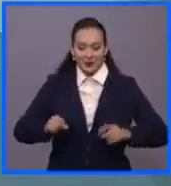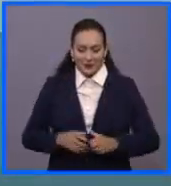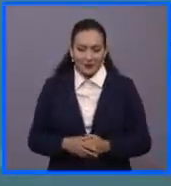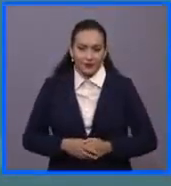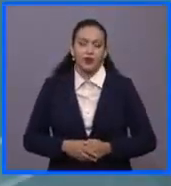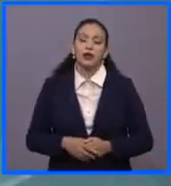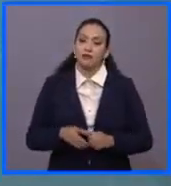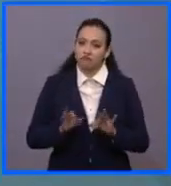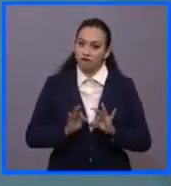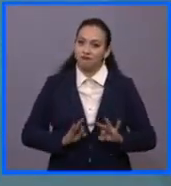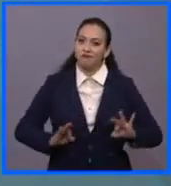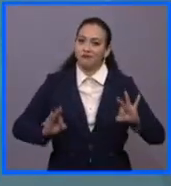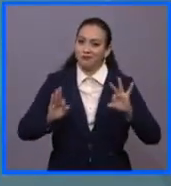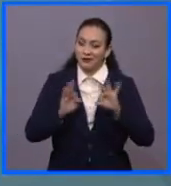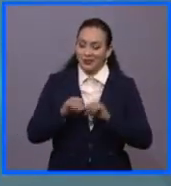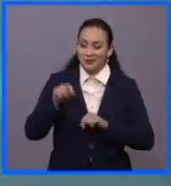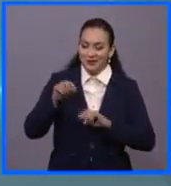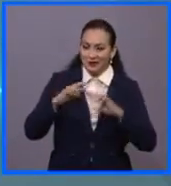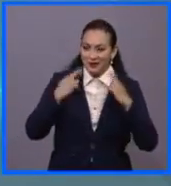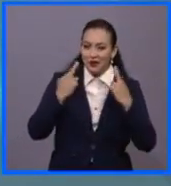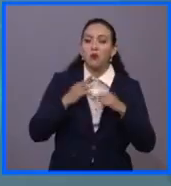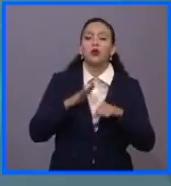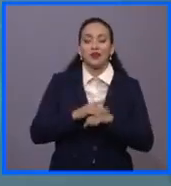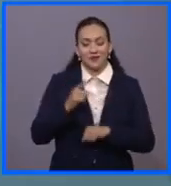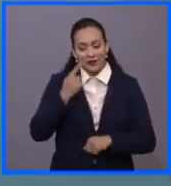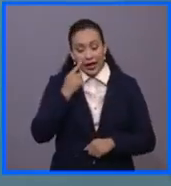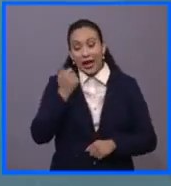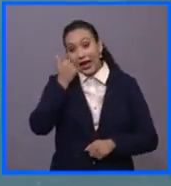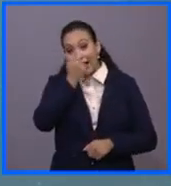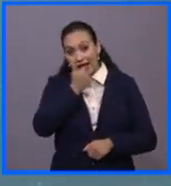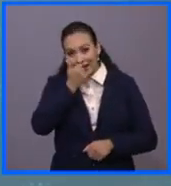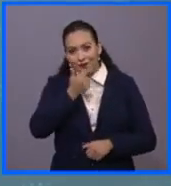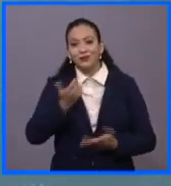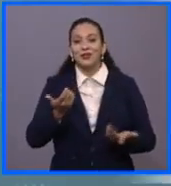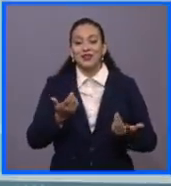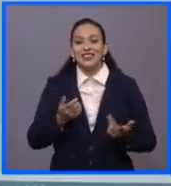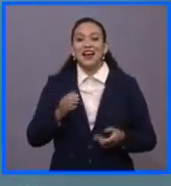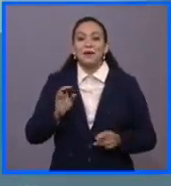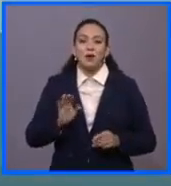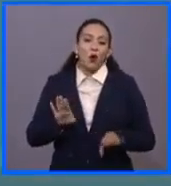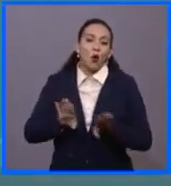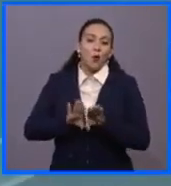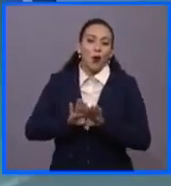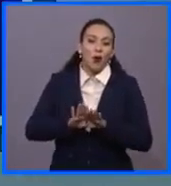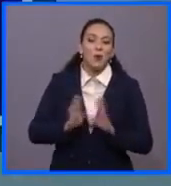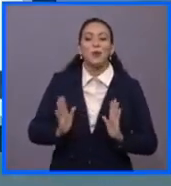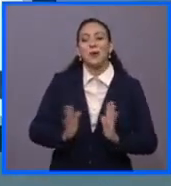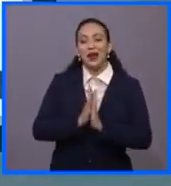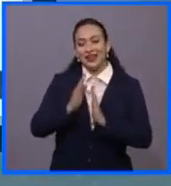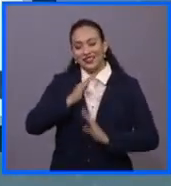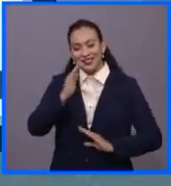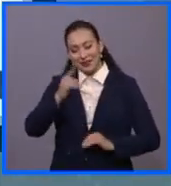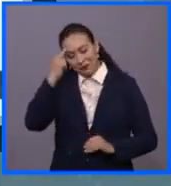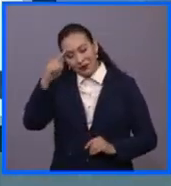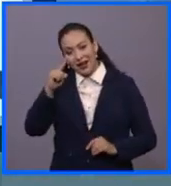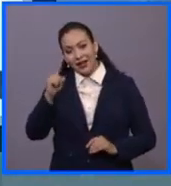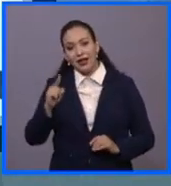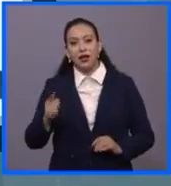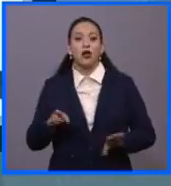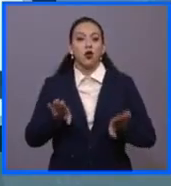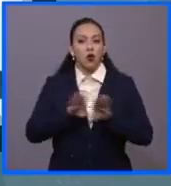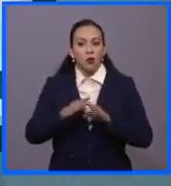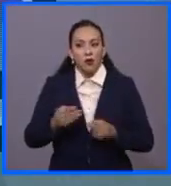las salas del máximo tribunal en el que estudiantes personifican a una ministra o ministro de la Corte con el propósito de analizar